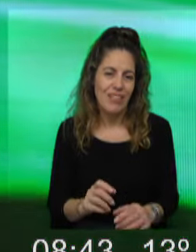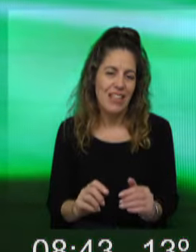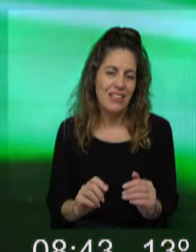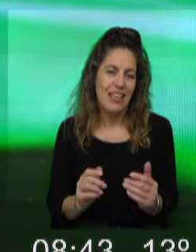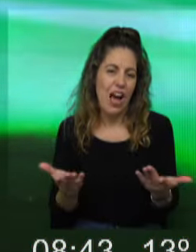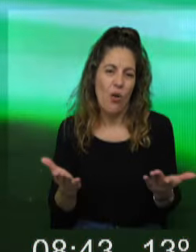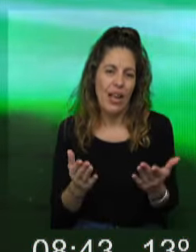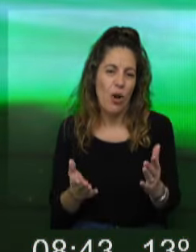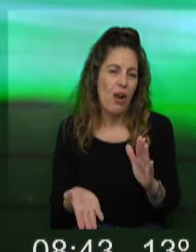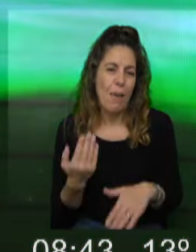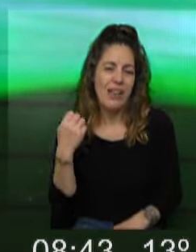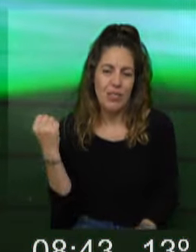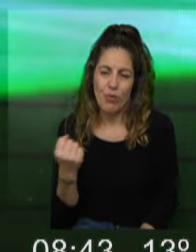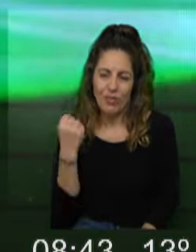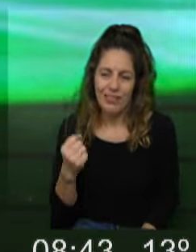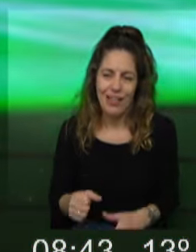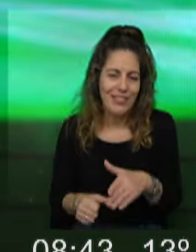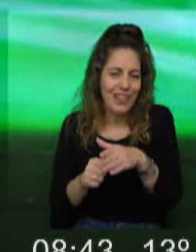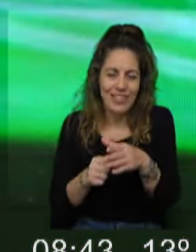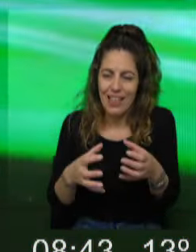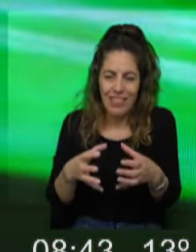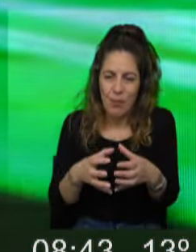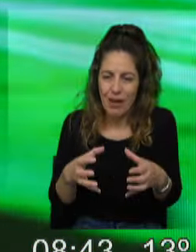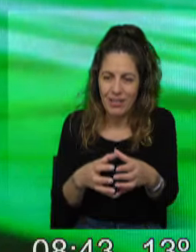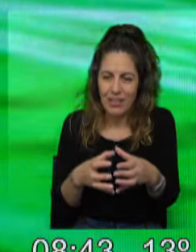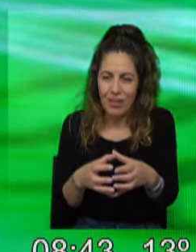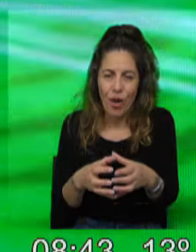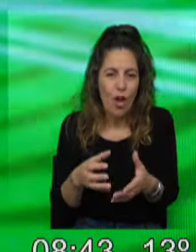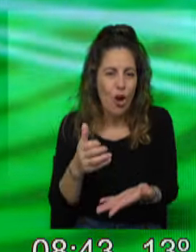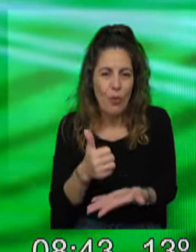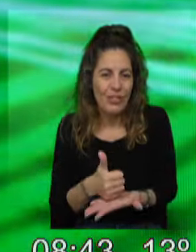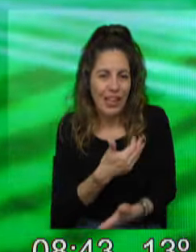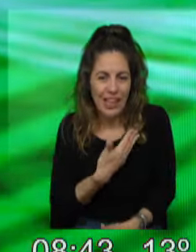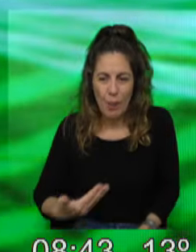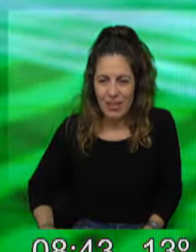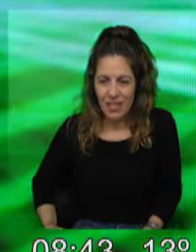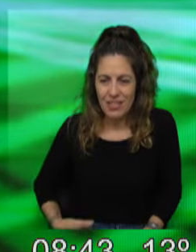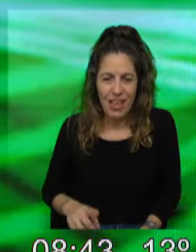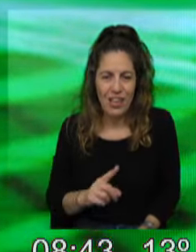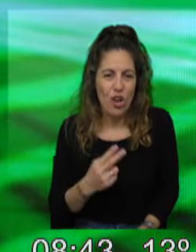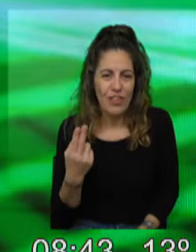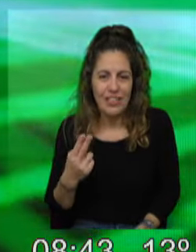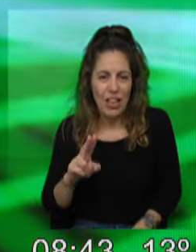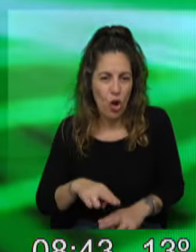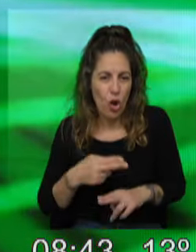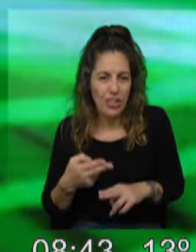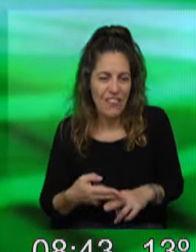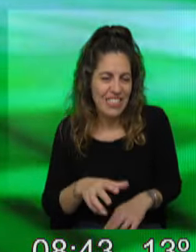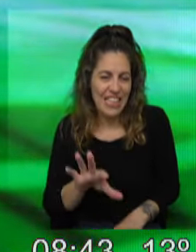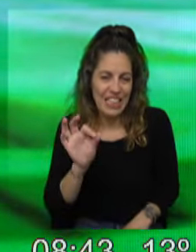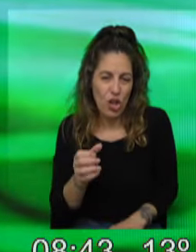es es el es el líder del partido que como por estar en la presidencia no y no estar habilitada en la reelección no puede